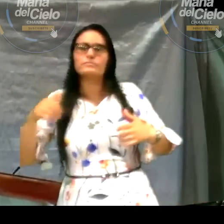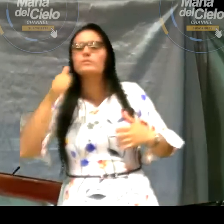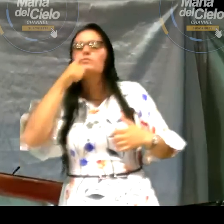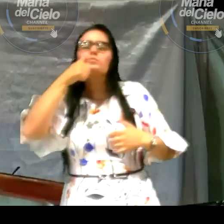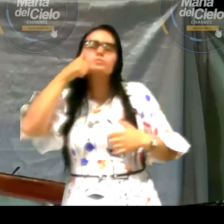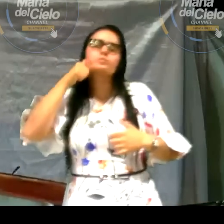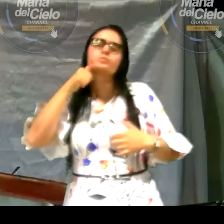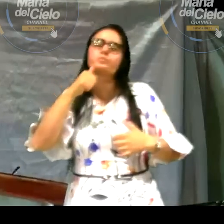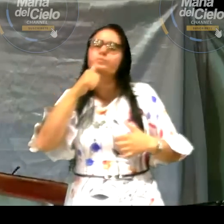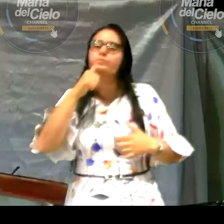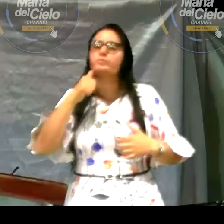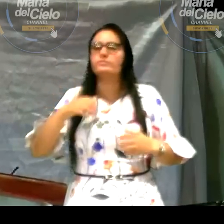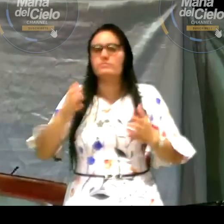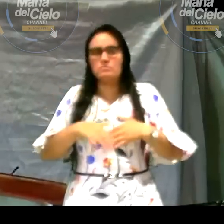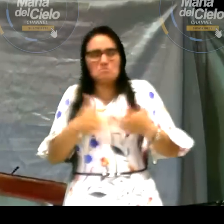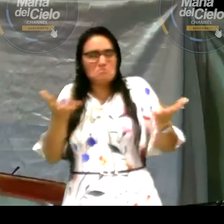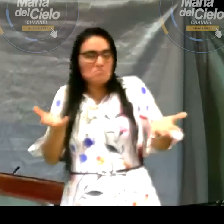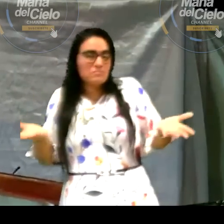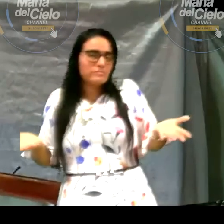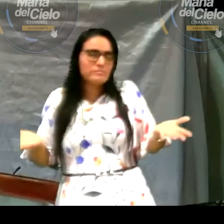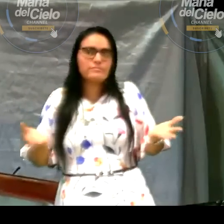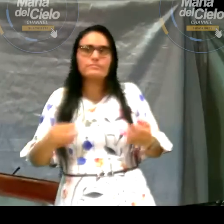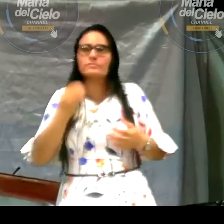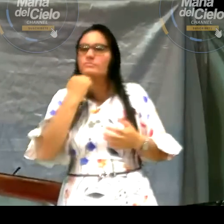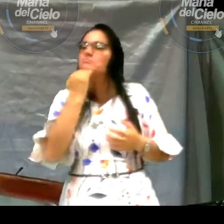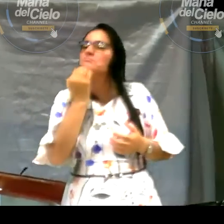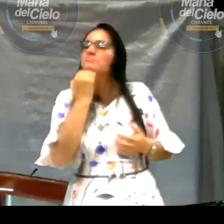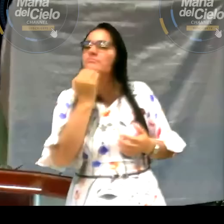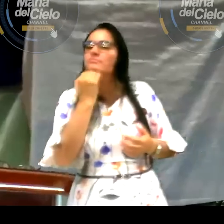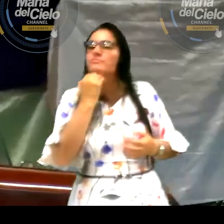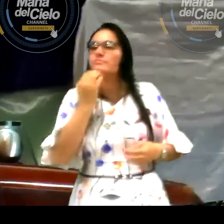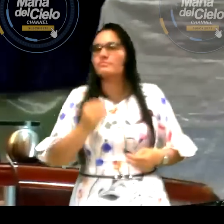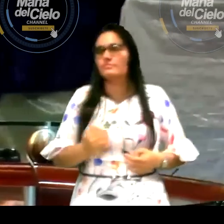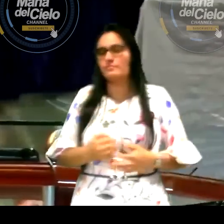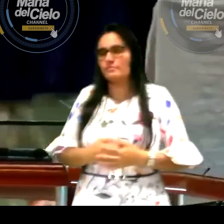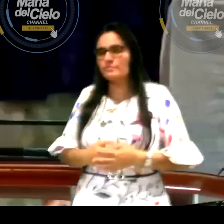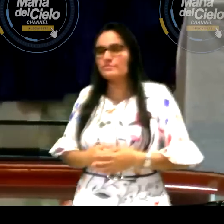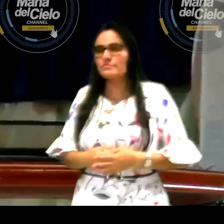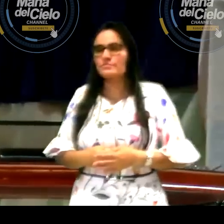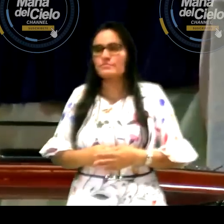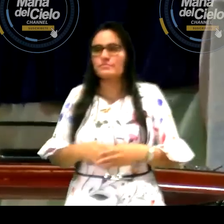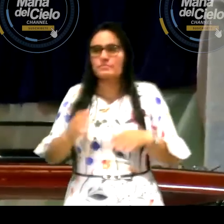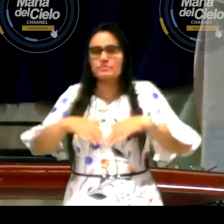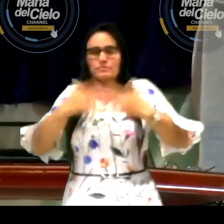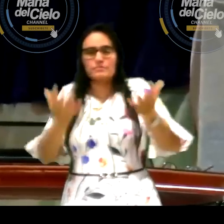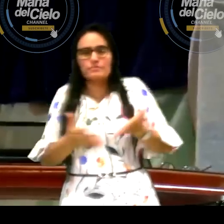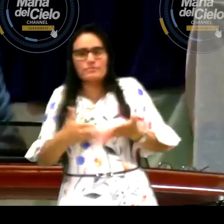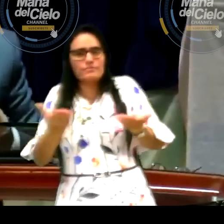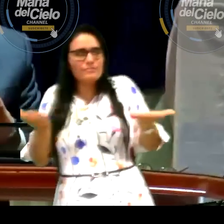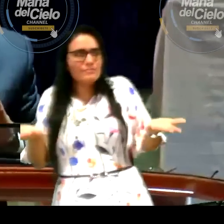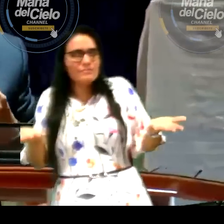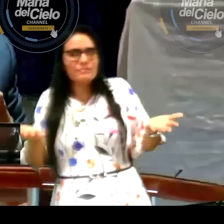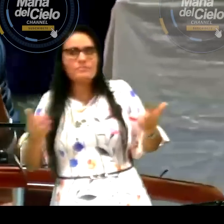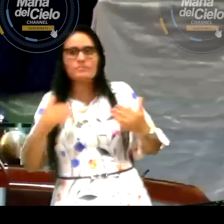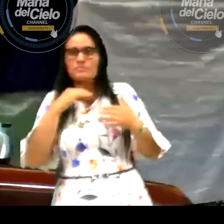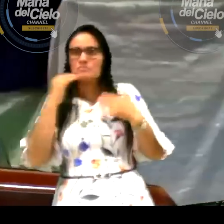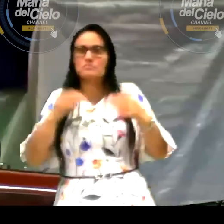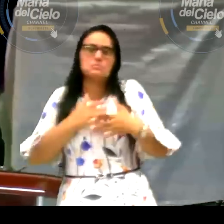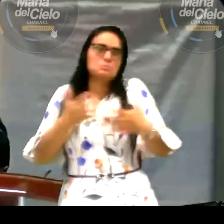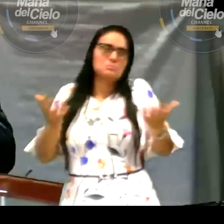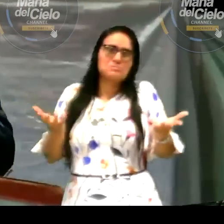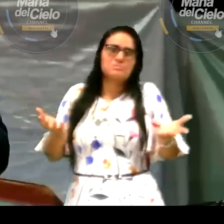¿Cómo? No sé, pero quedó. ¿Usted cómo explica un milagro? milagro. No se explica.